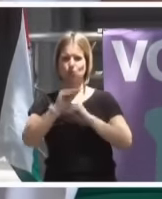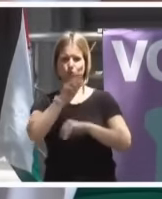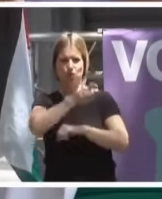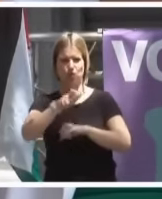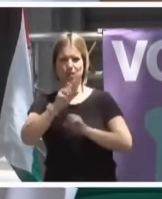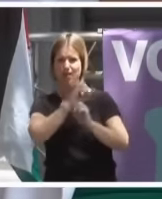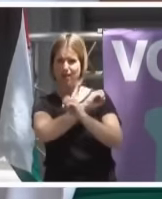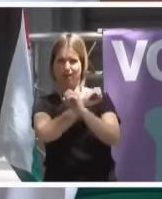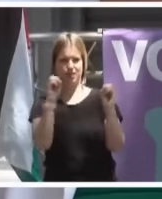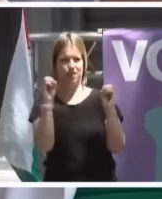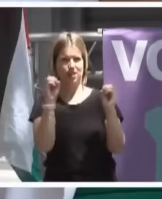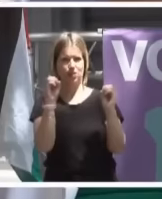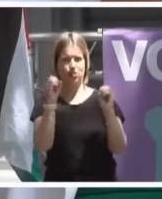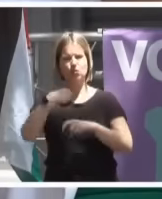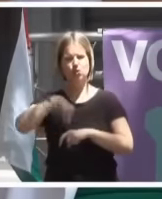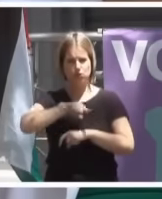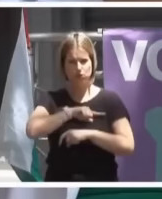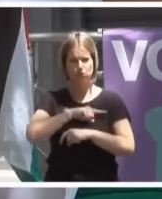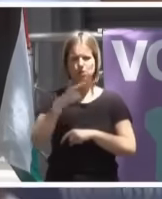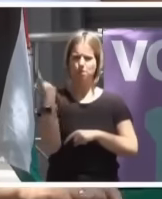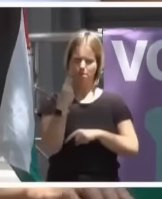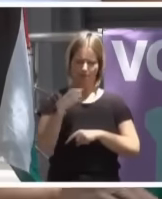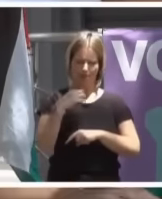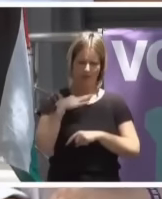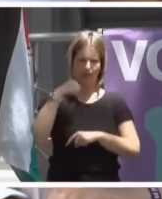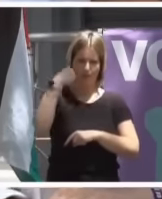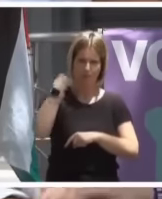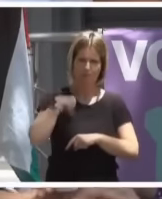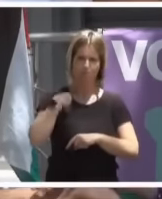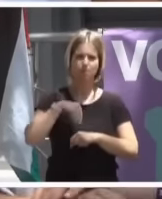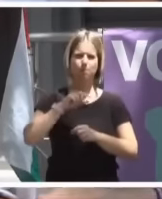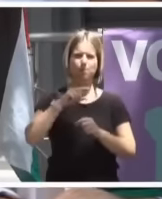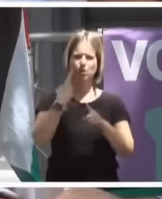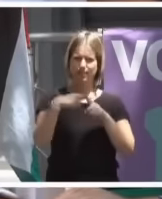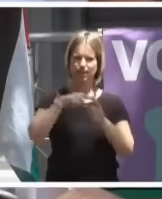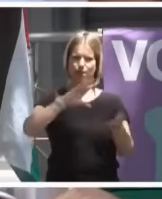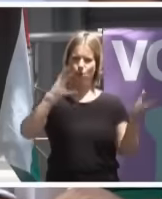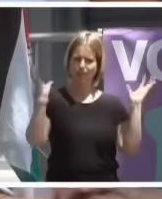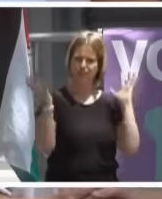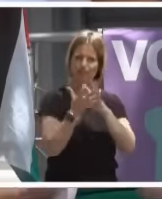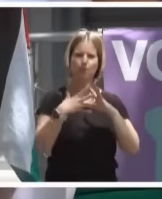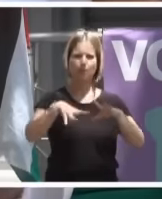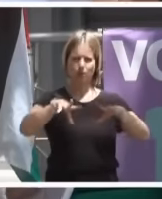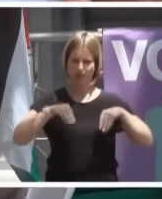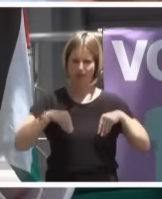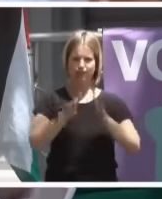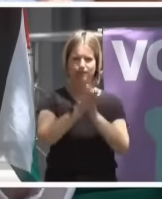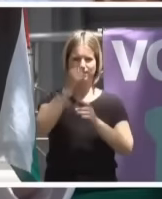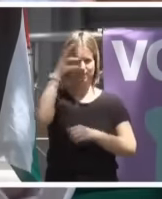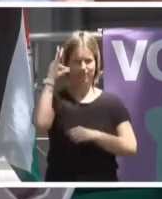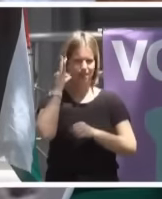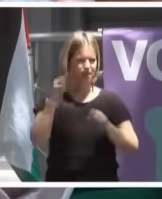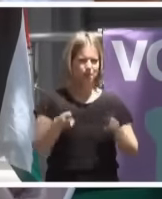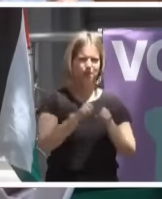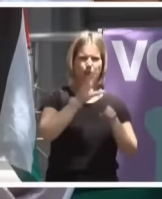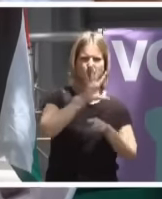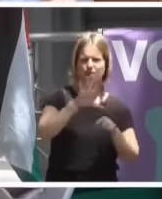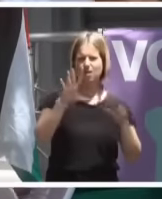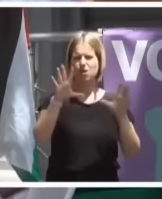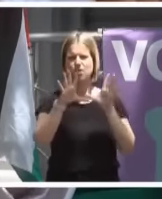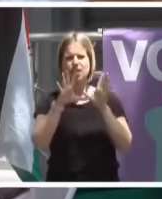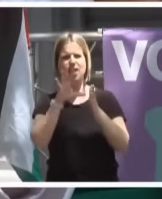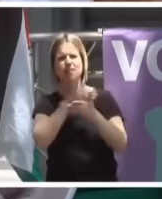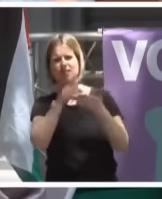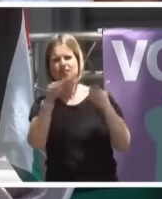ciudadanía. Nosotras asumimos en primera persona las tareas de transformación, compañeros y compañeras. Seamos 5, 10, 100, 1000 o